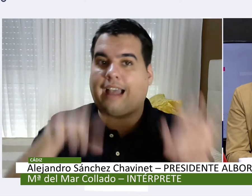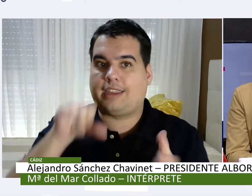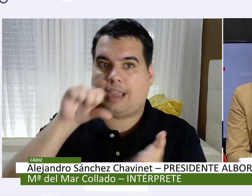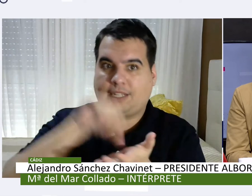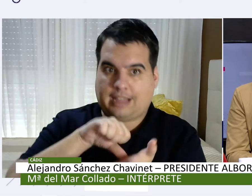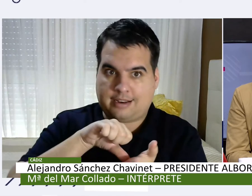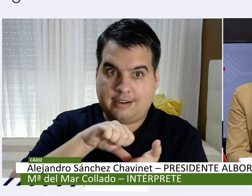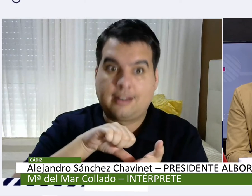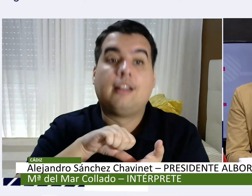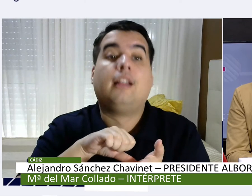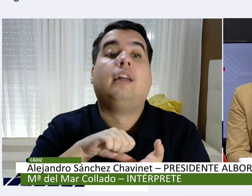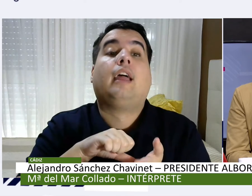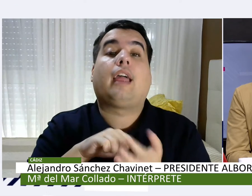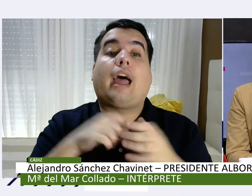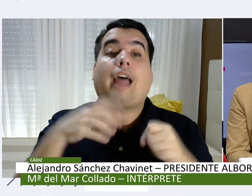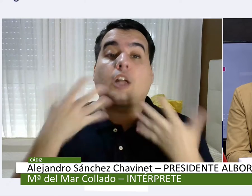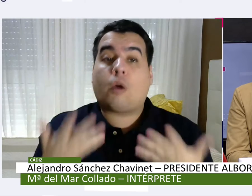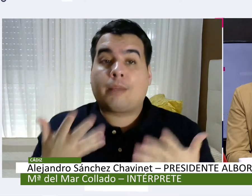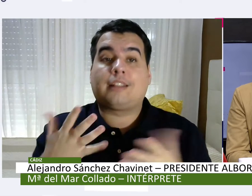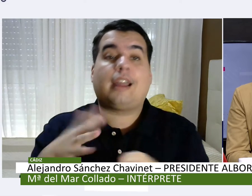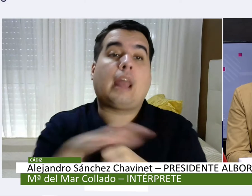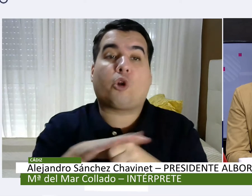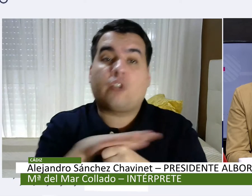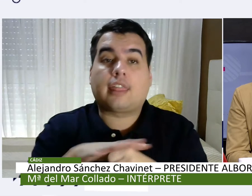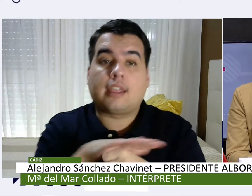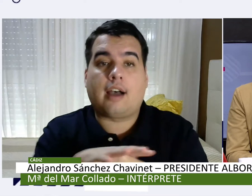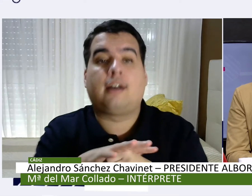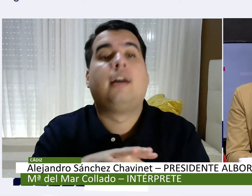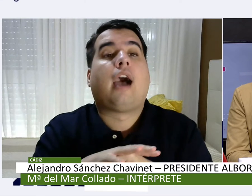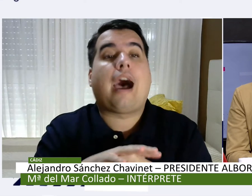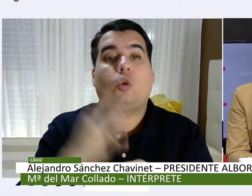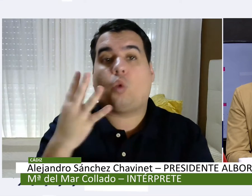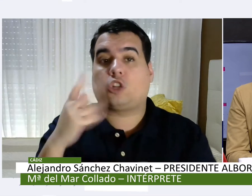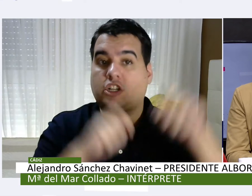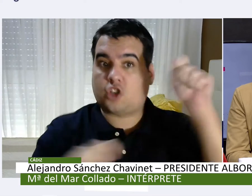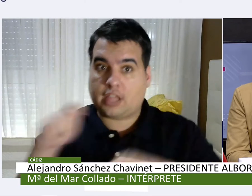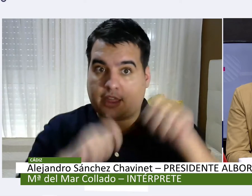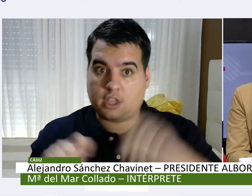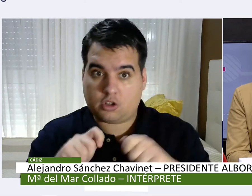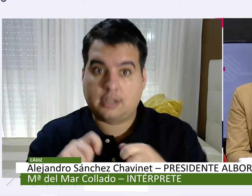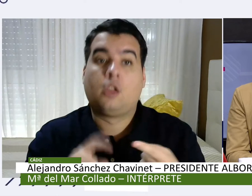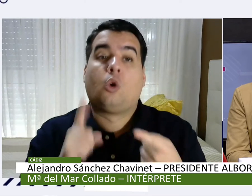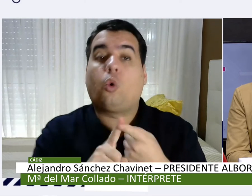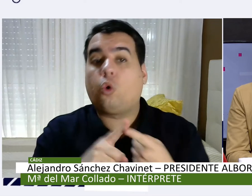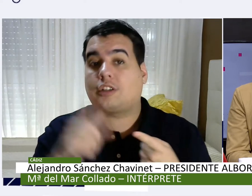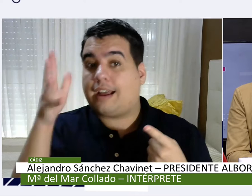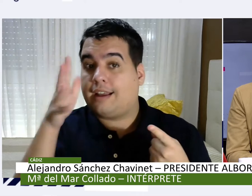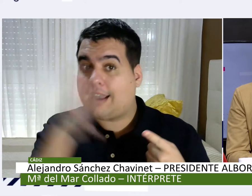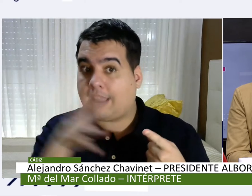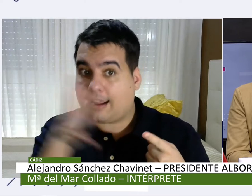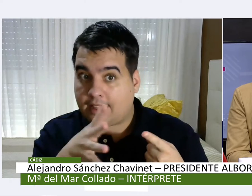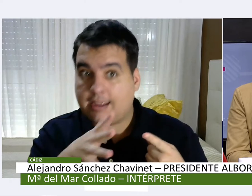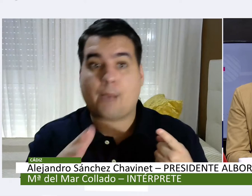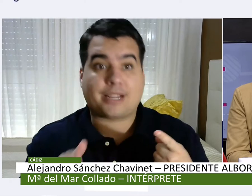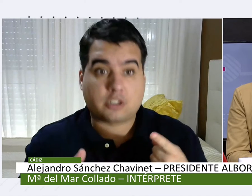en Cádiz capital. Actualmente en la provincia hay cuatro asociaciones. Uno está